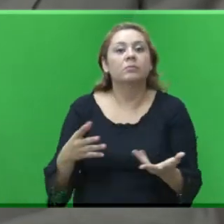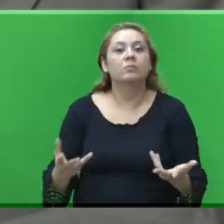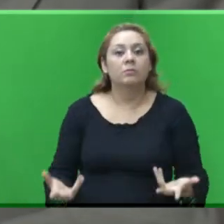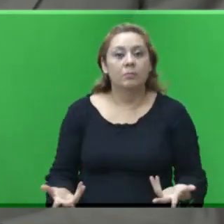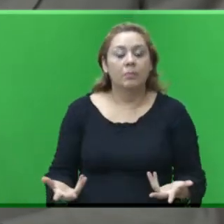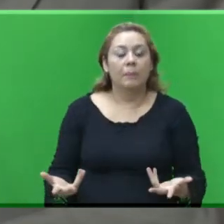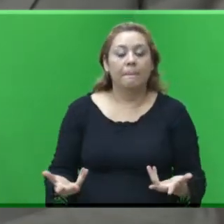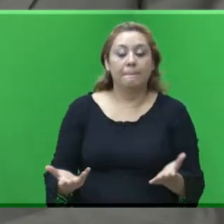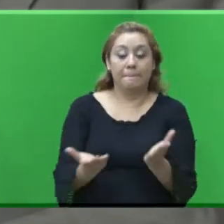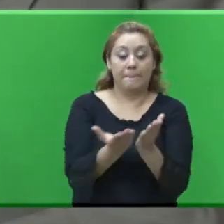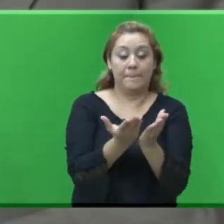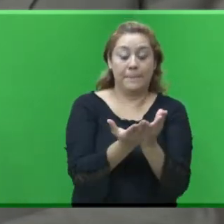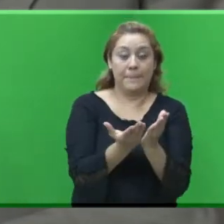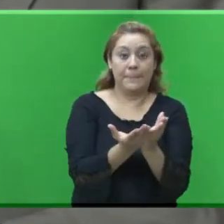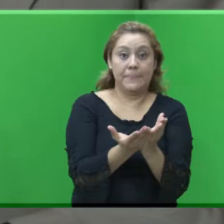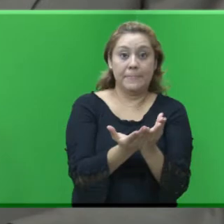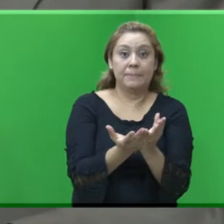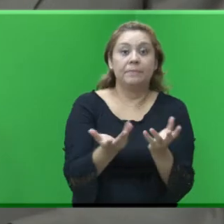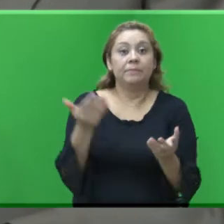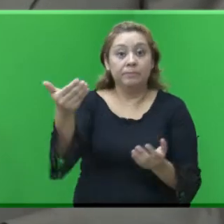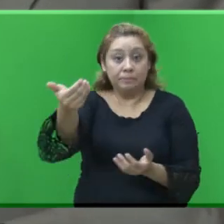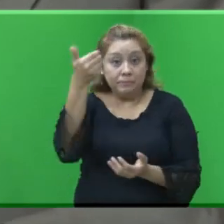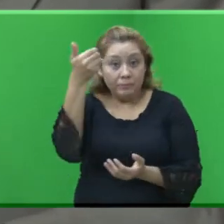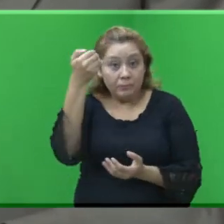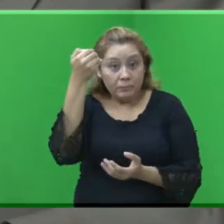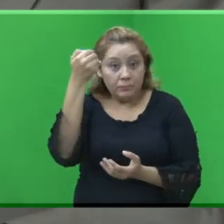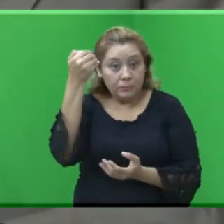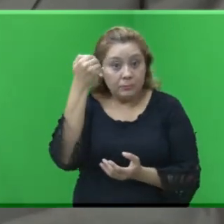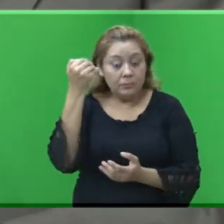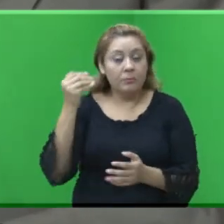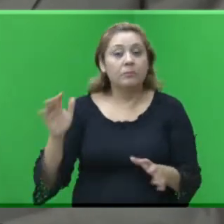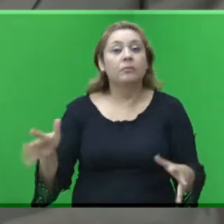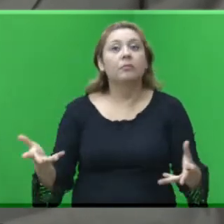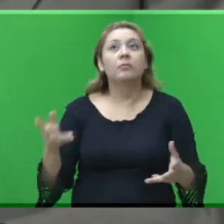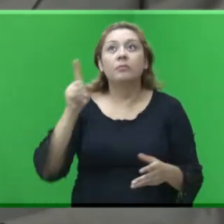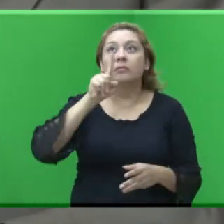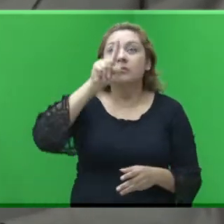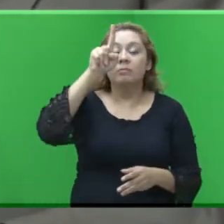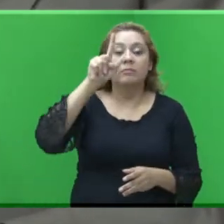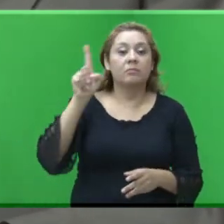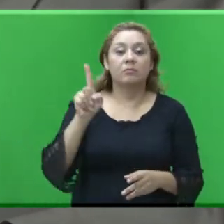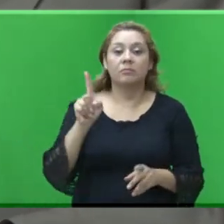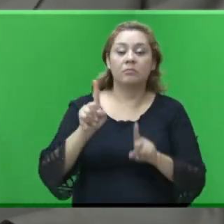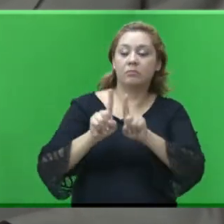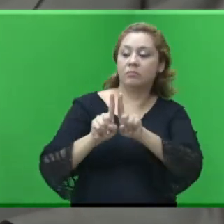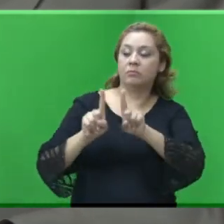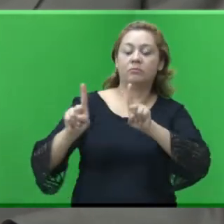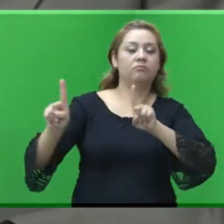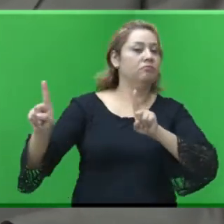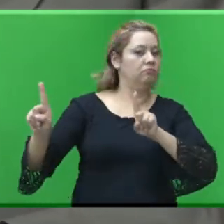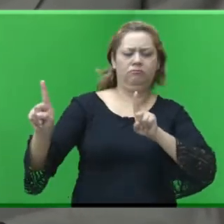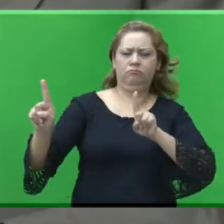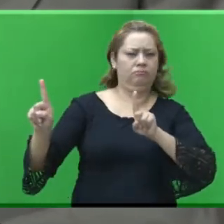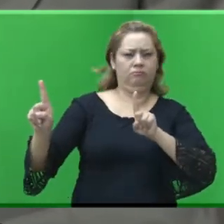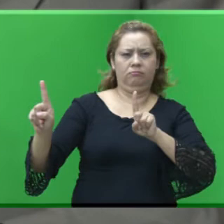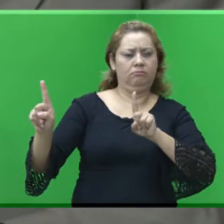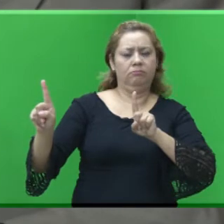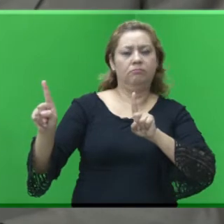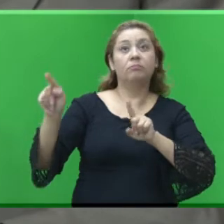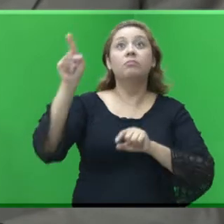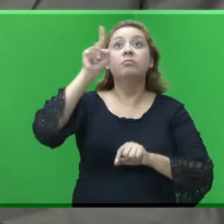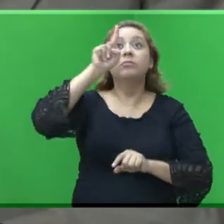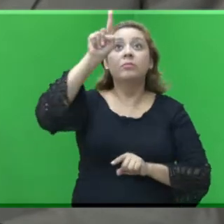pueblo. La Biblia nos enseña que Dios no se separó de